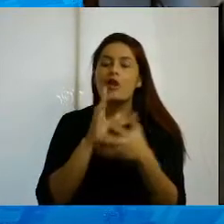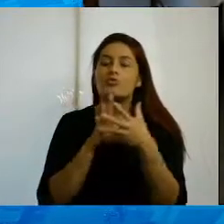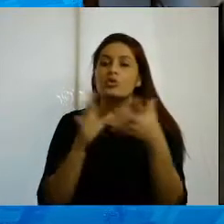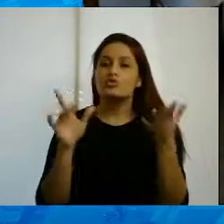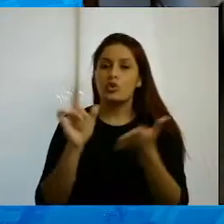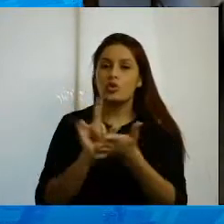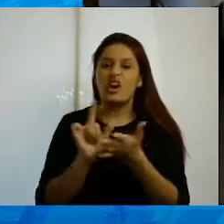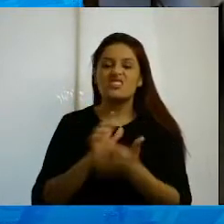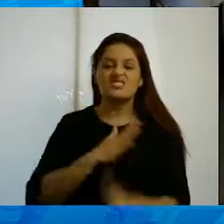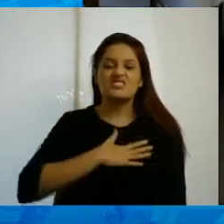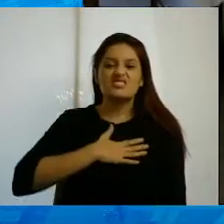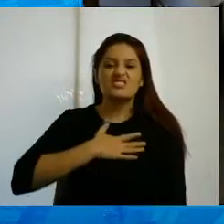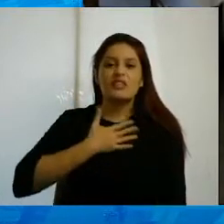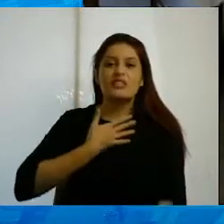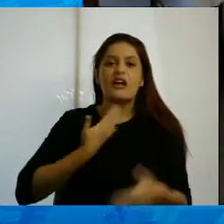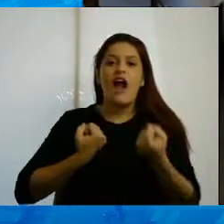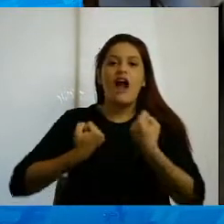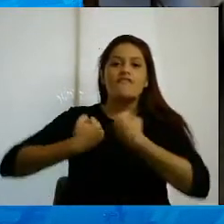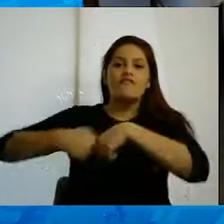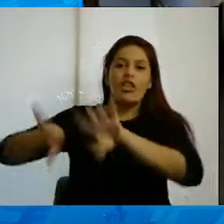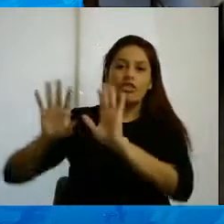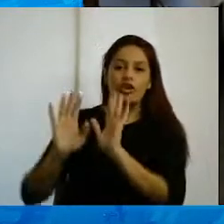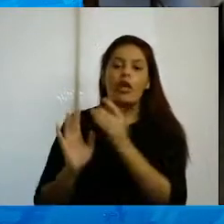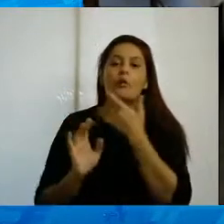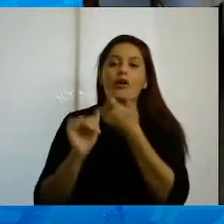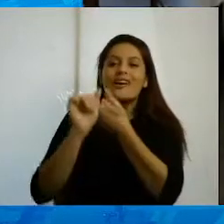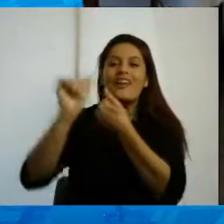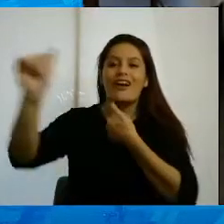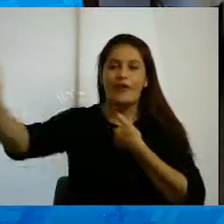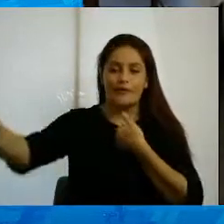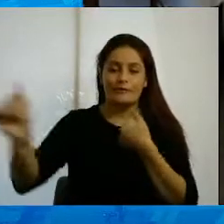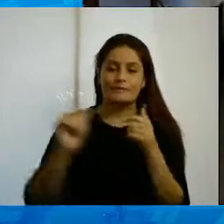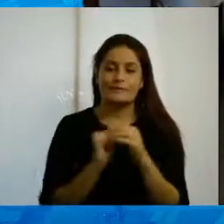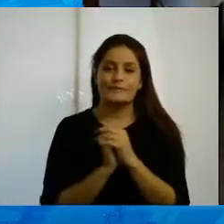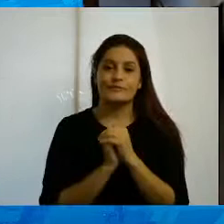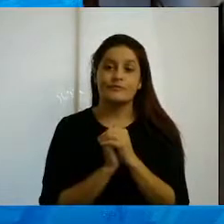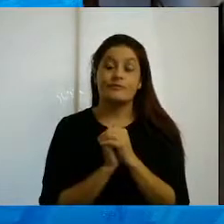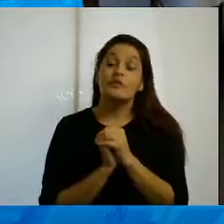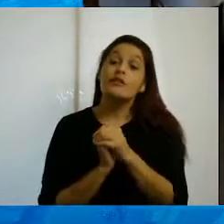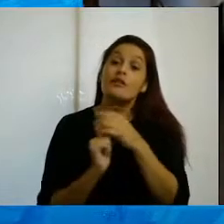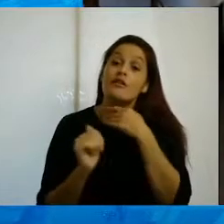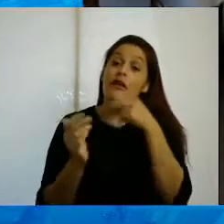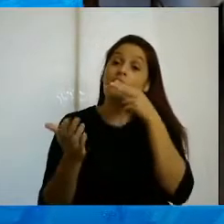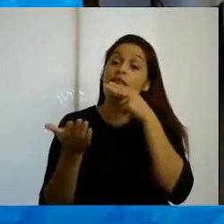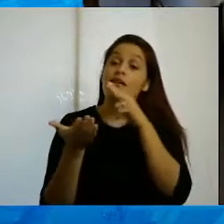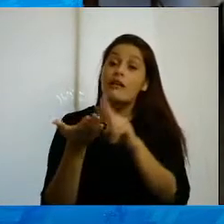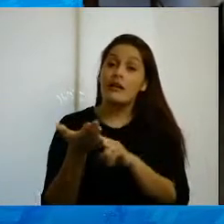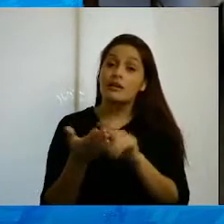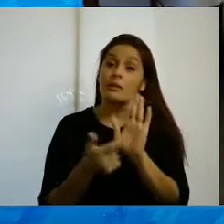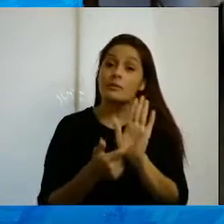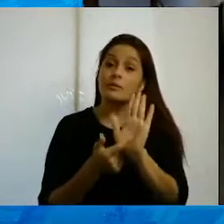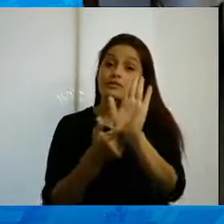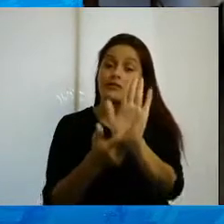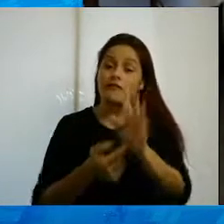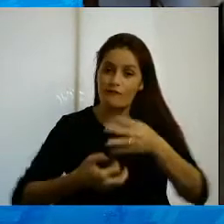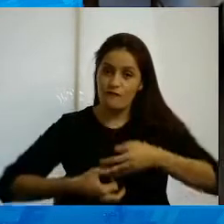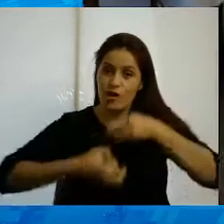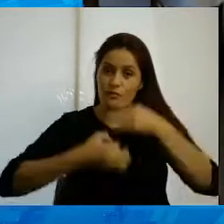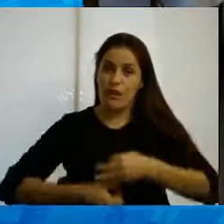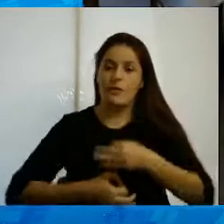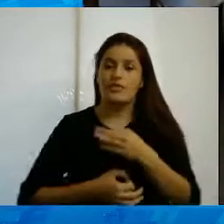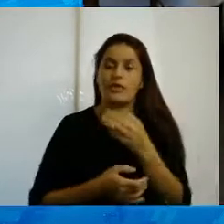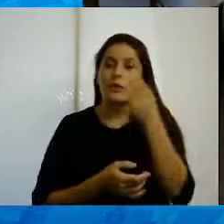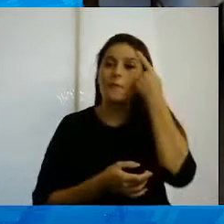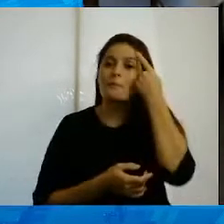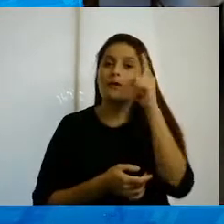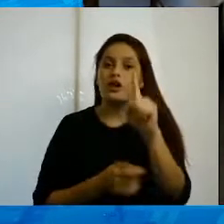sienten un poco como están lejos, abandonados de las autoridades. Así que le iban a enviar una carta, se iban a presentar formalmente por una carta, ¿cierto? Pero se